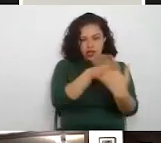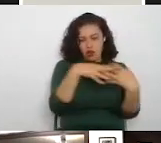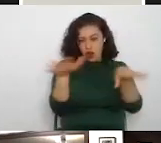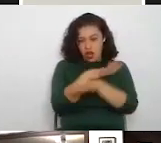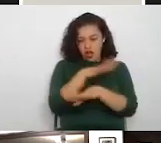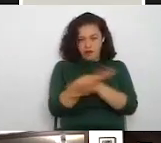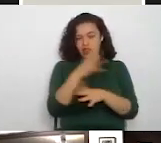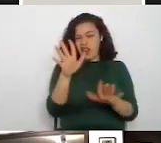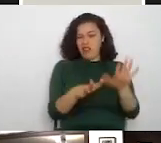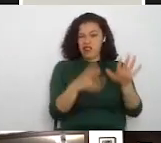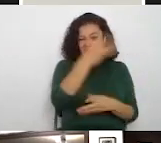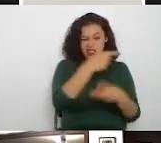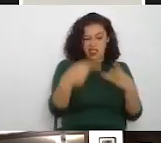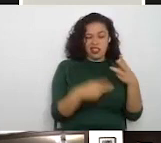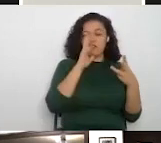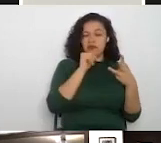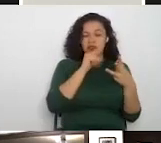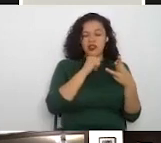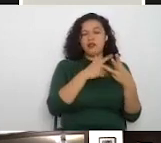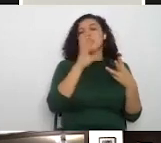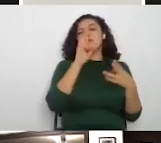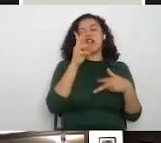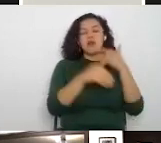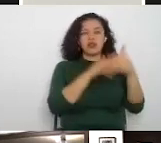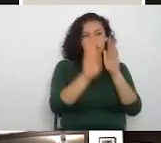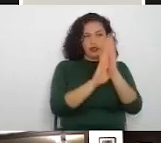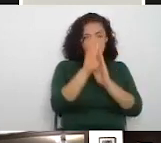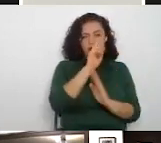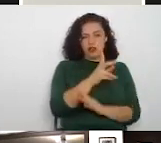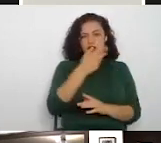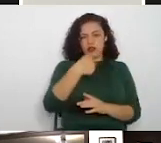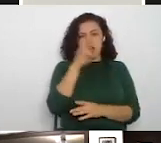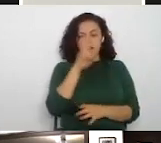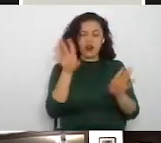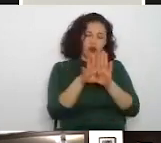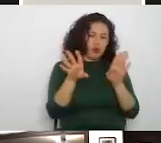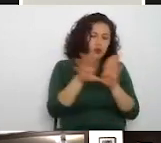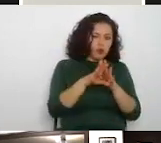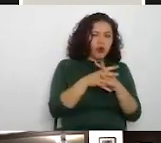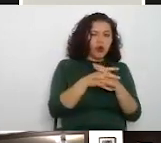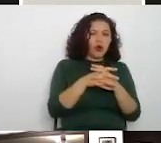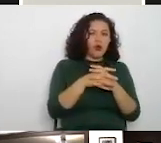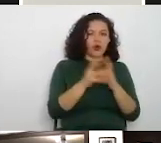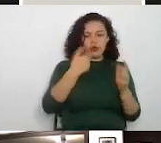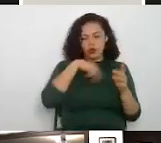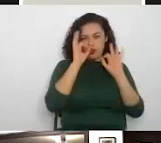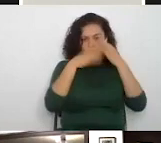vamos a tratar de mejorar el procedimiento. Vamos a ver cómo le hacemos, podemos rediseñar un formato o un registro o